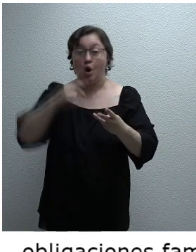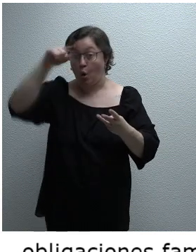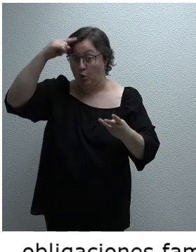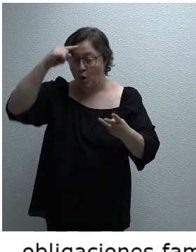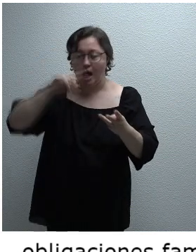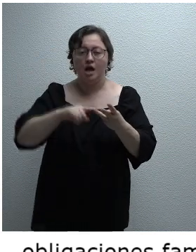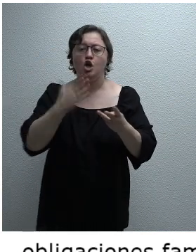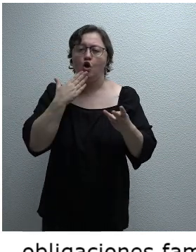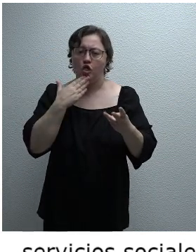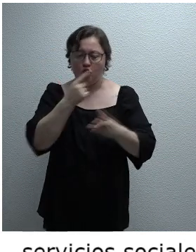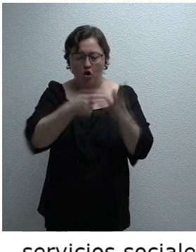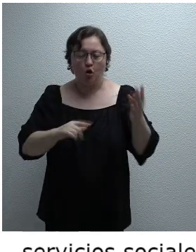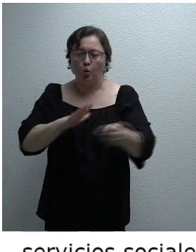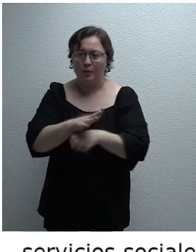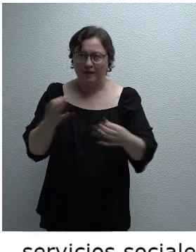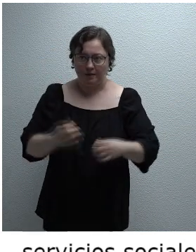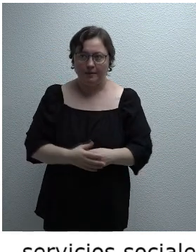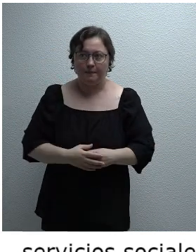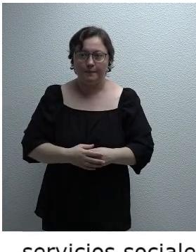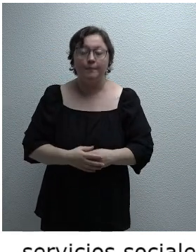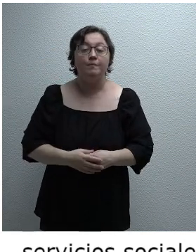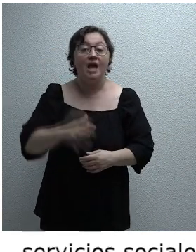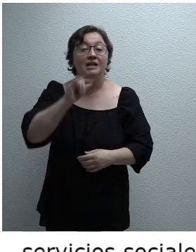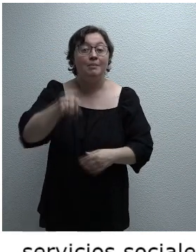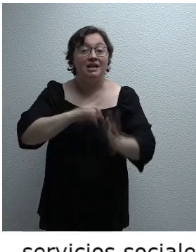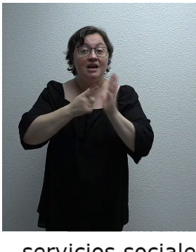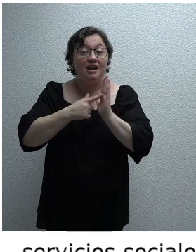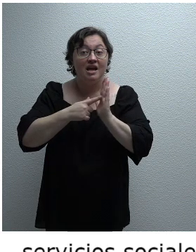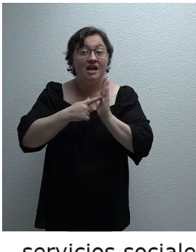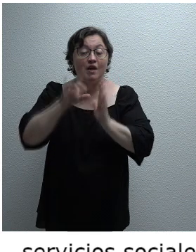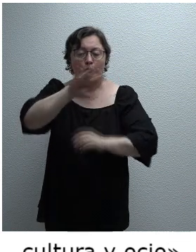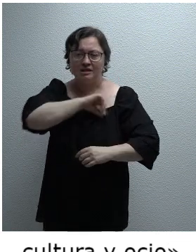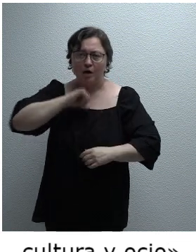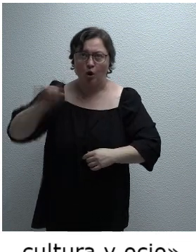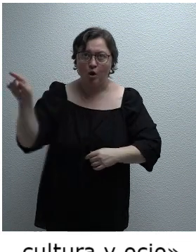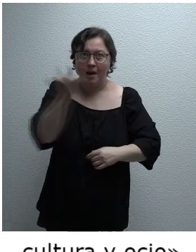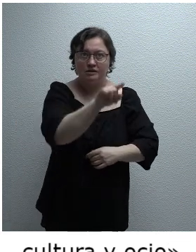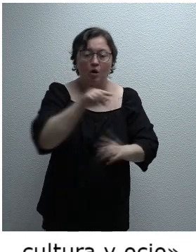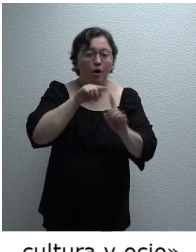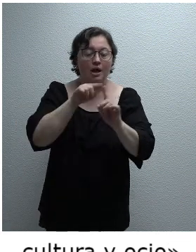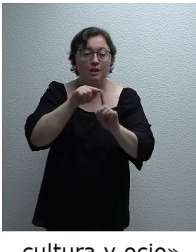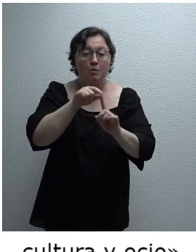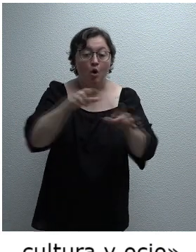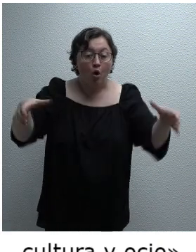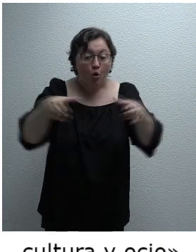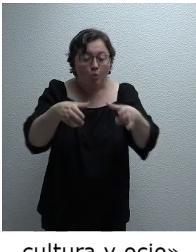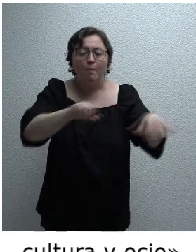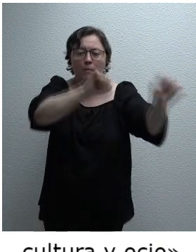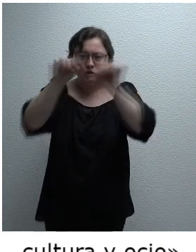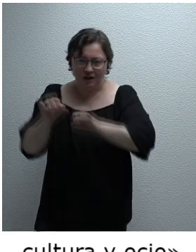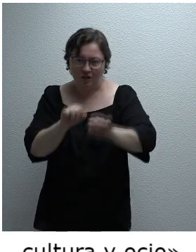cultura y ocio. Existen también leyes de comunidades autónomas dirigidas a esta protección